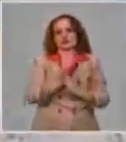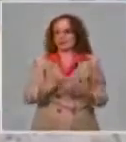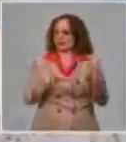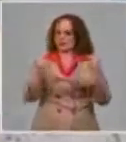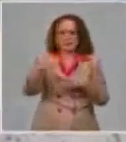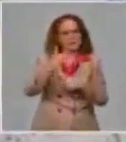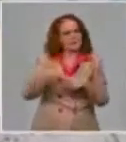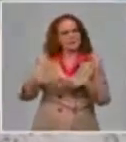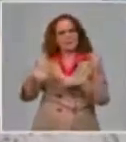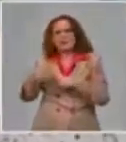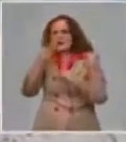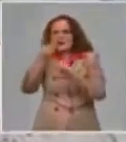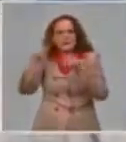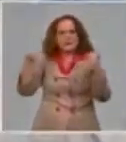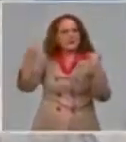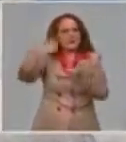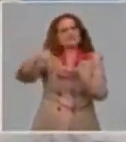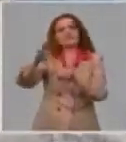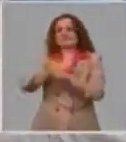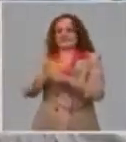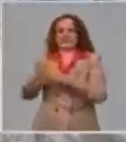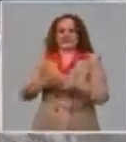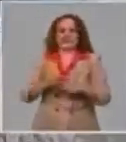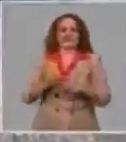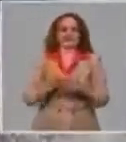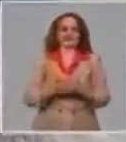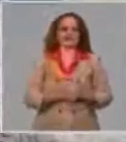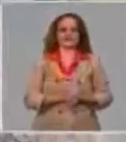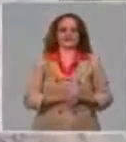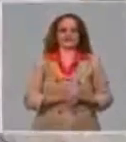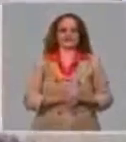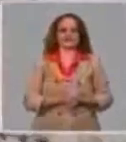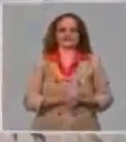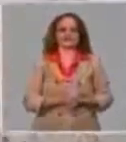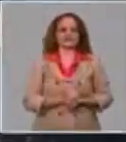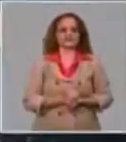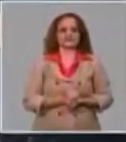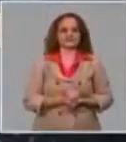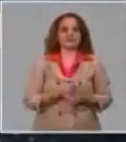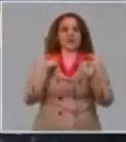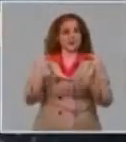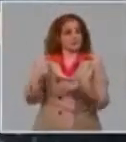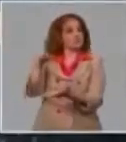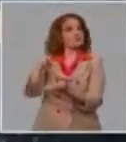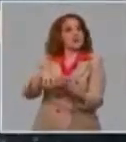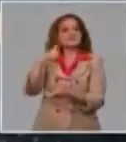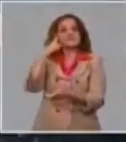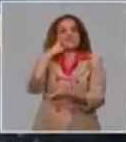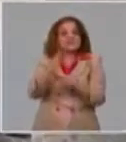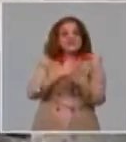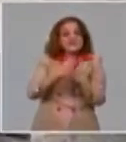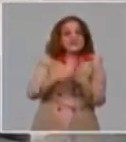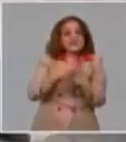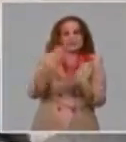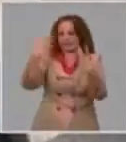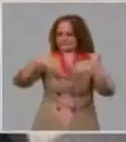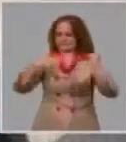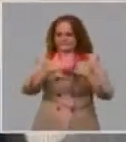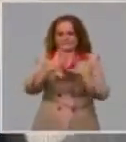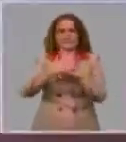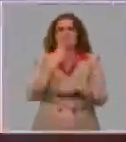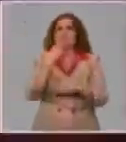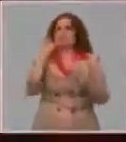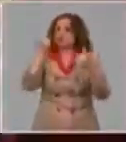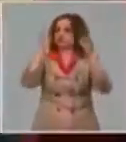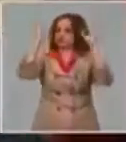obtienen la granulometría necesaria para la fabricación de los distintos elementos, un centro que diversifica sus producciones con la calidad